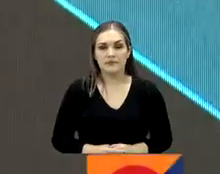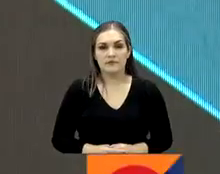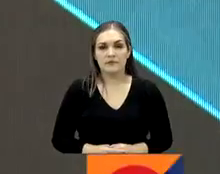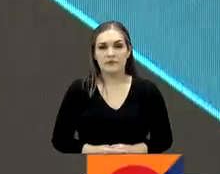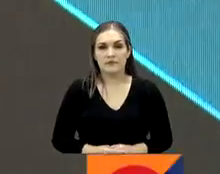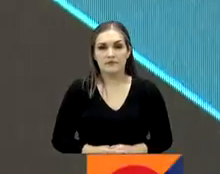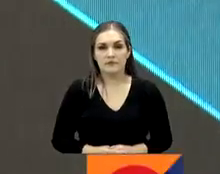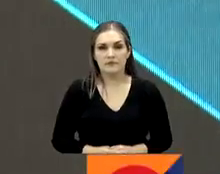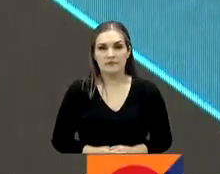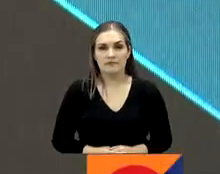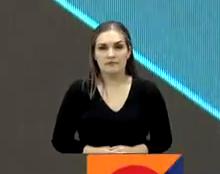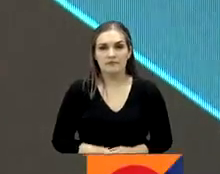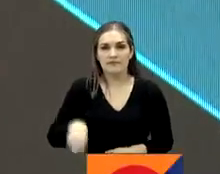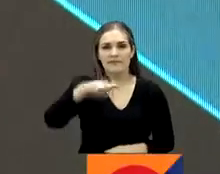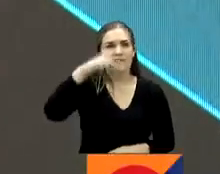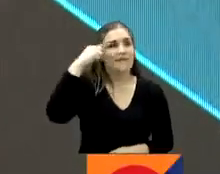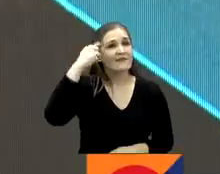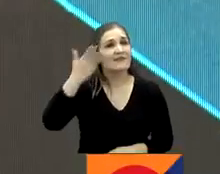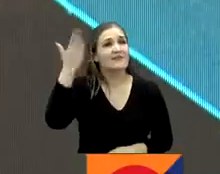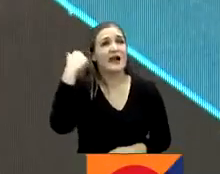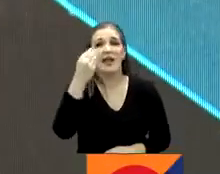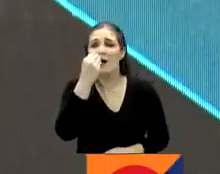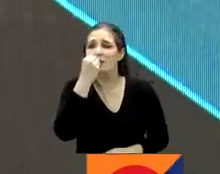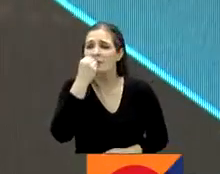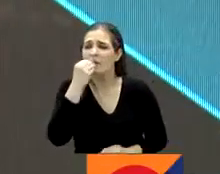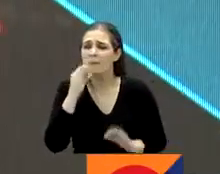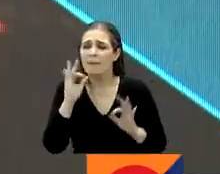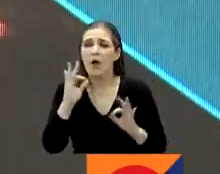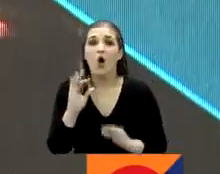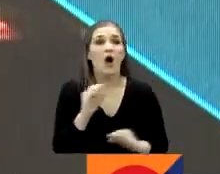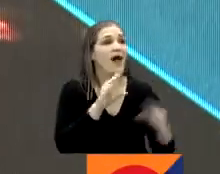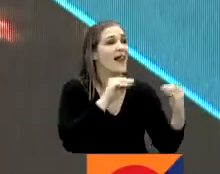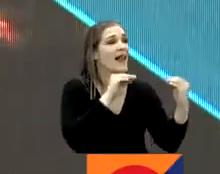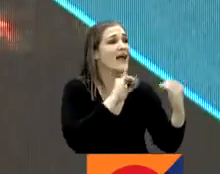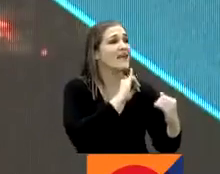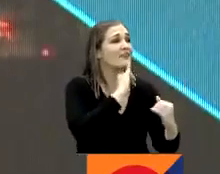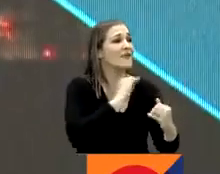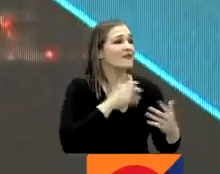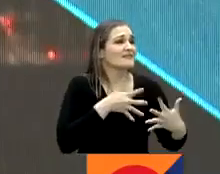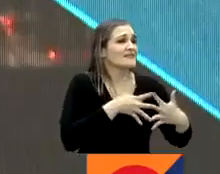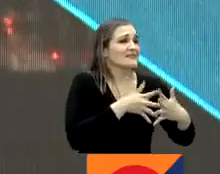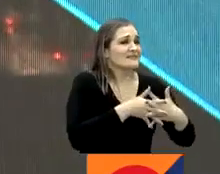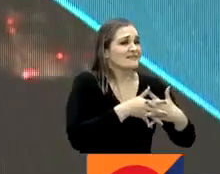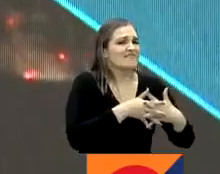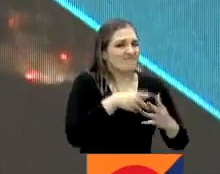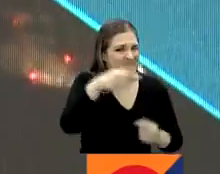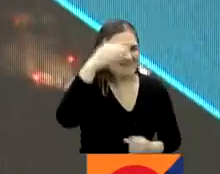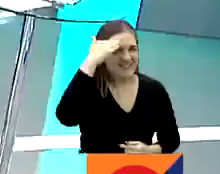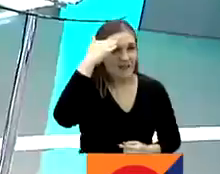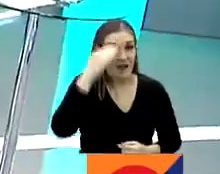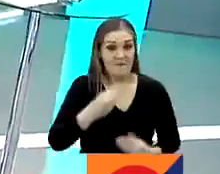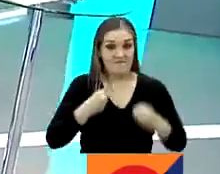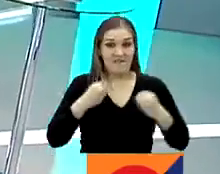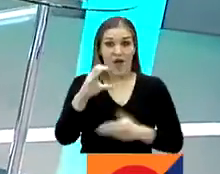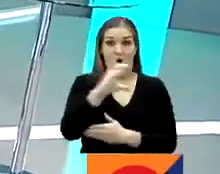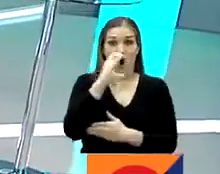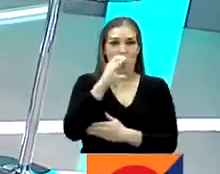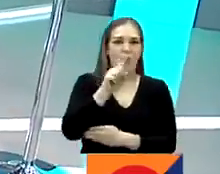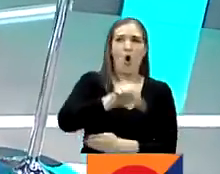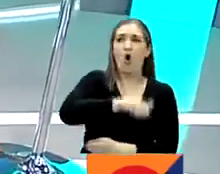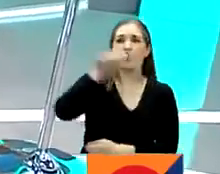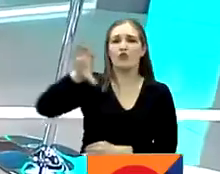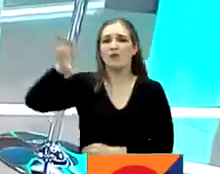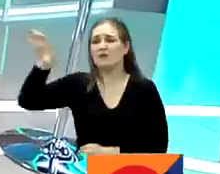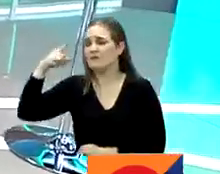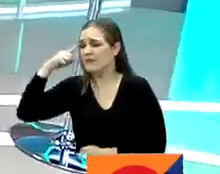Extrañar la comida, los productos típicos o el acento al hablar es muy natural cuando se vive fuera del país. Por esa razón,